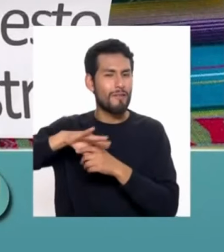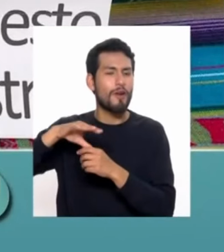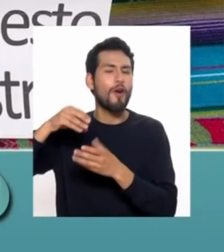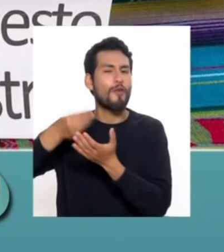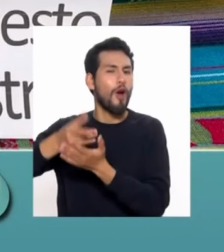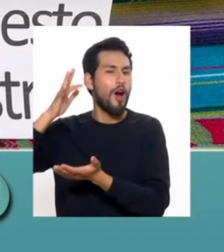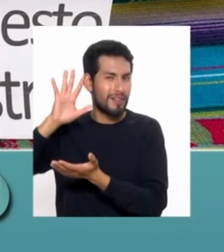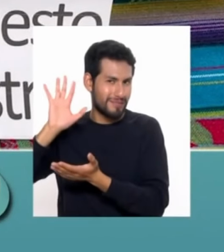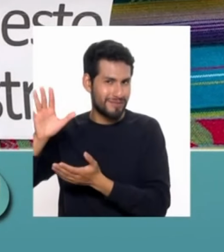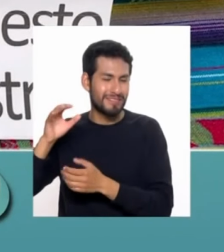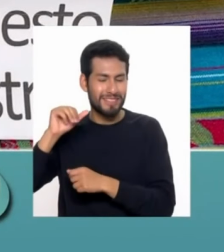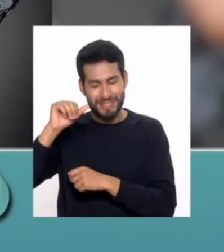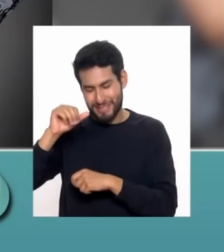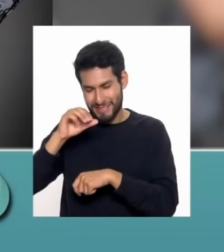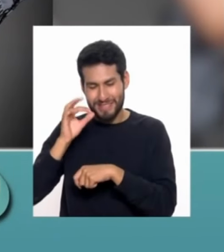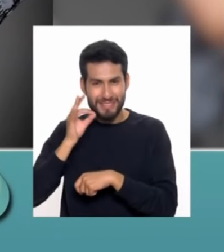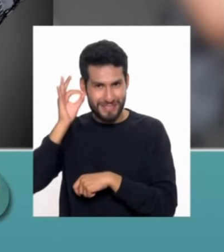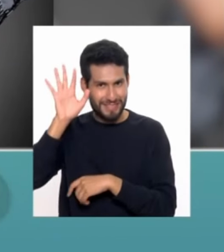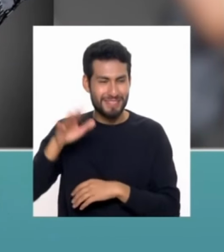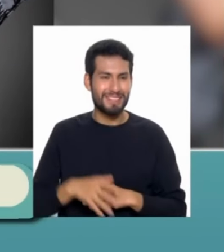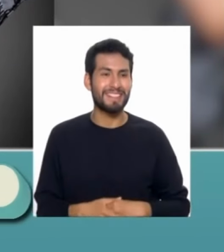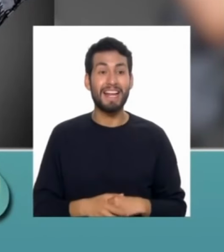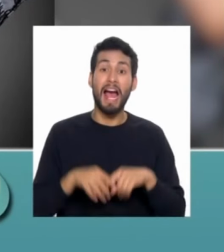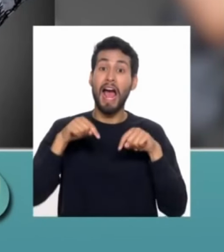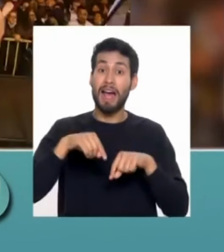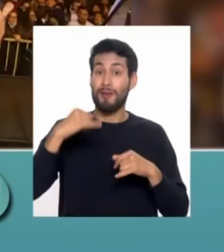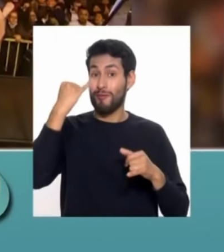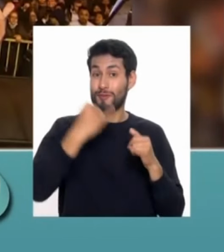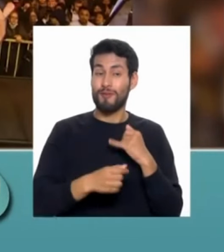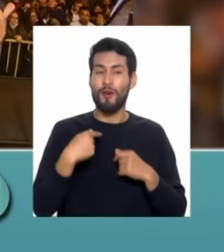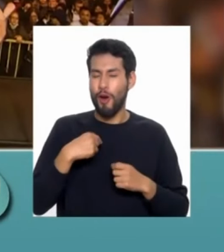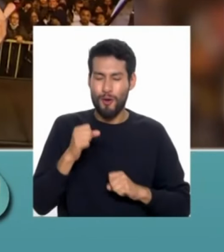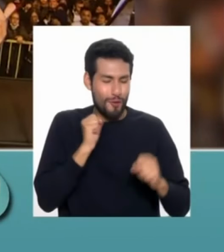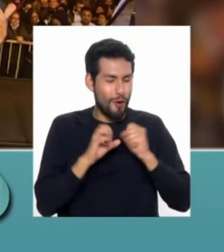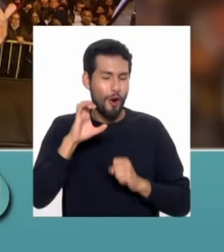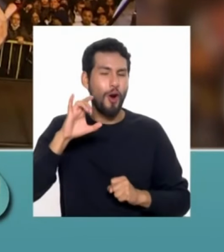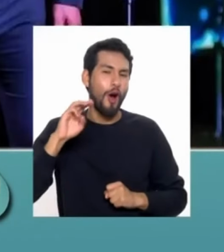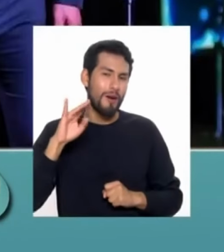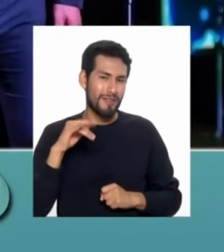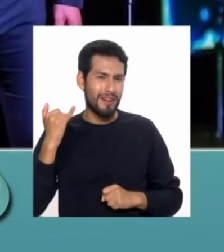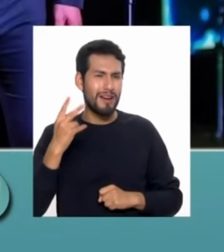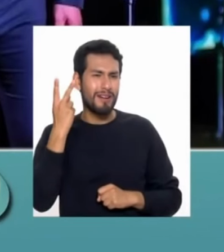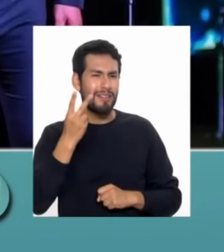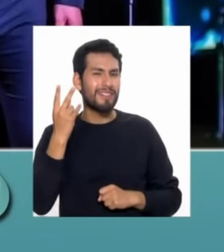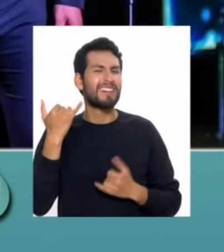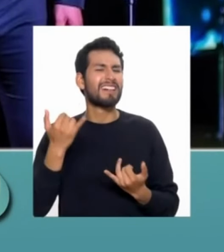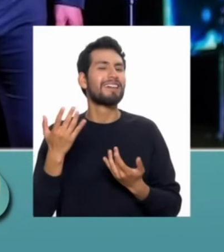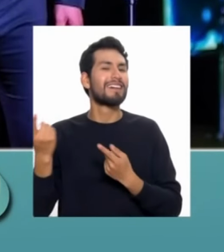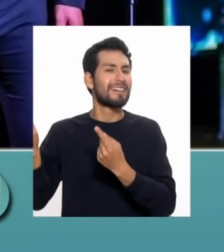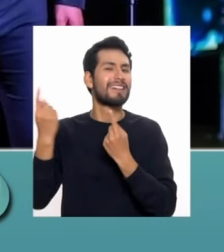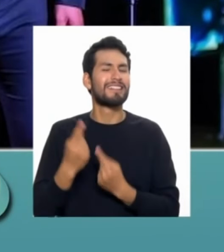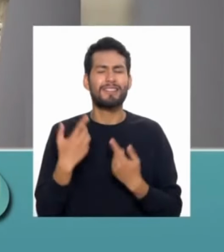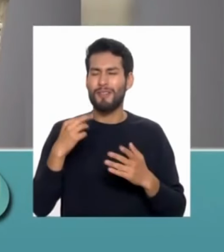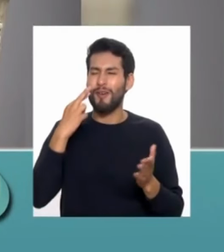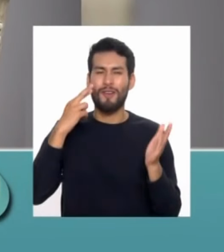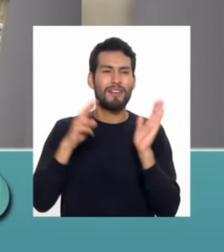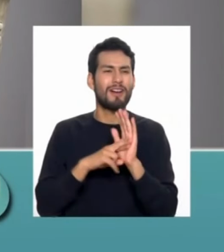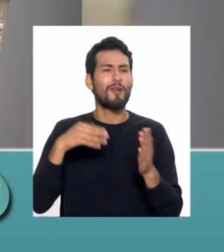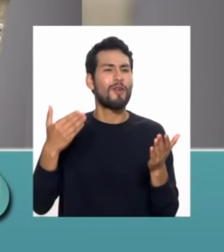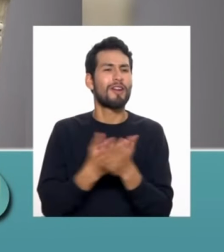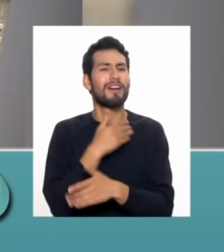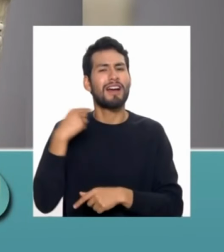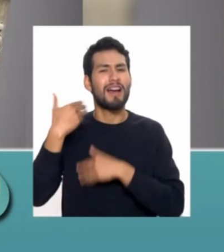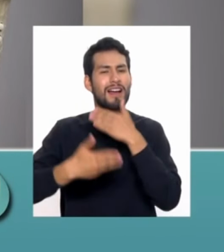también. Y para terminar la semana con buena cumbia, como tiene que ser, hoy es viernes, nos visita una de las voces más reconocidas de la